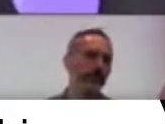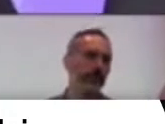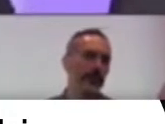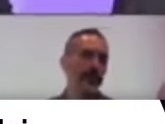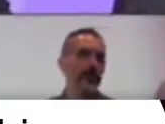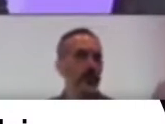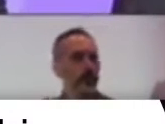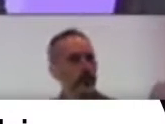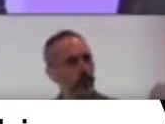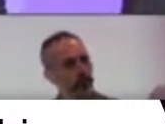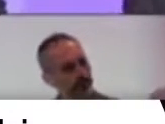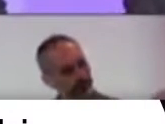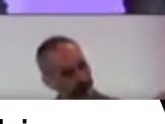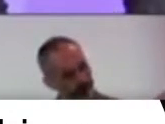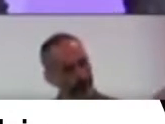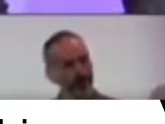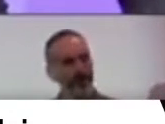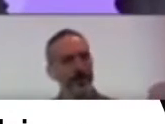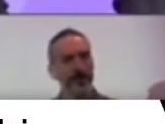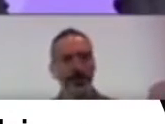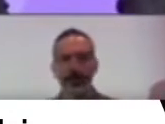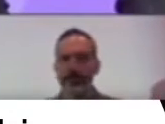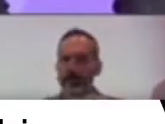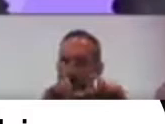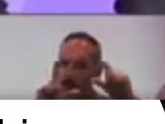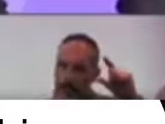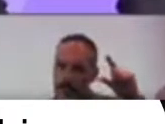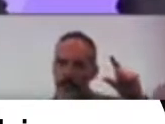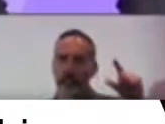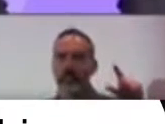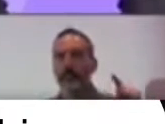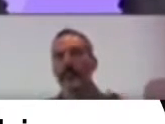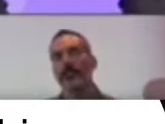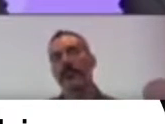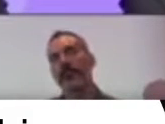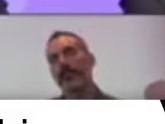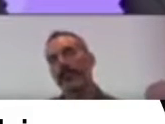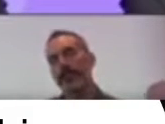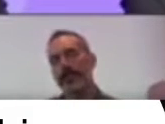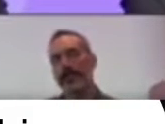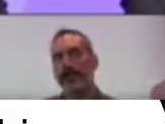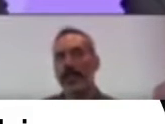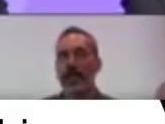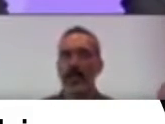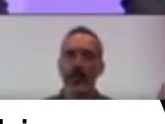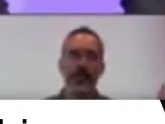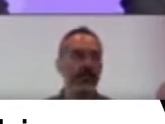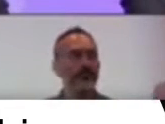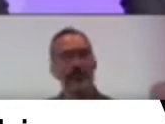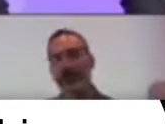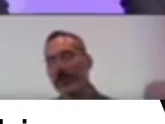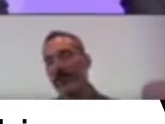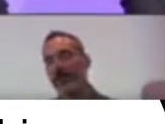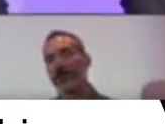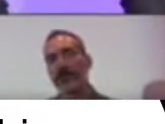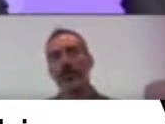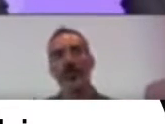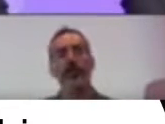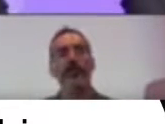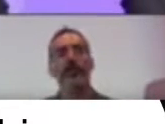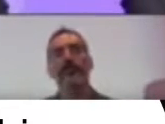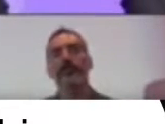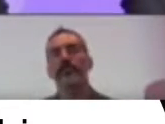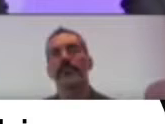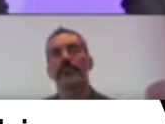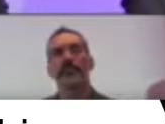debemos atender. México vive serios problemas de inseguridad y de violencia. En lo que va de este